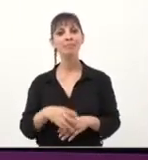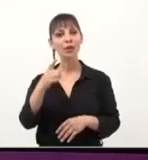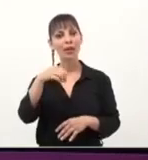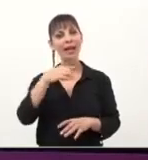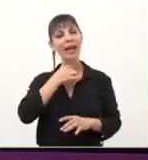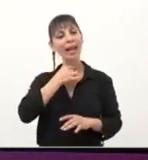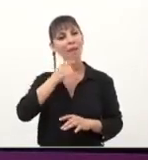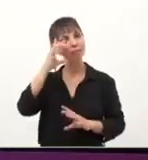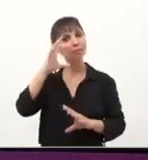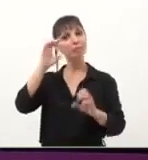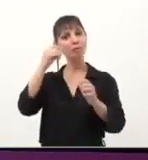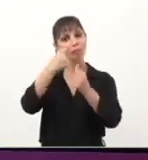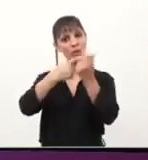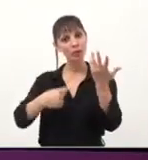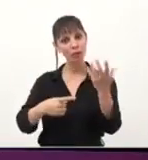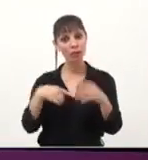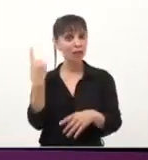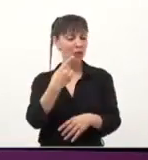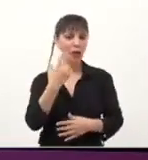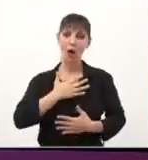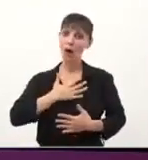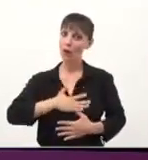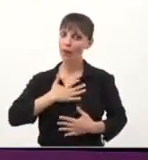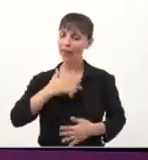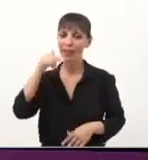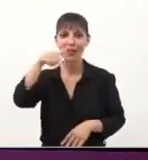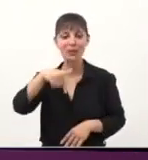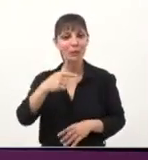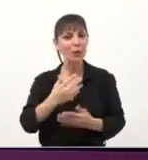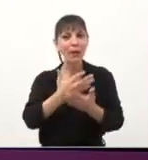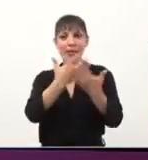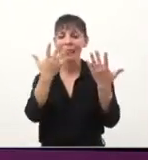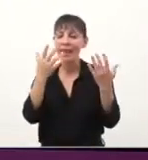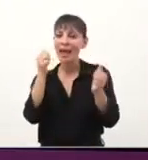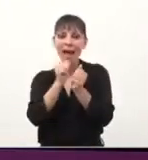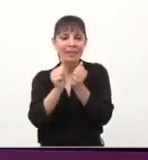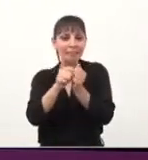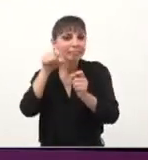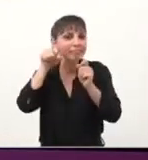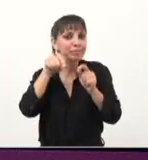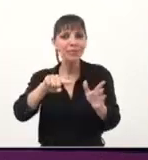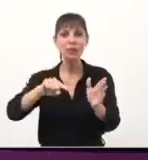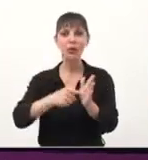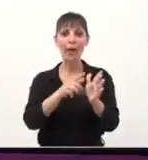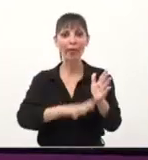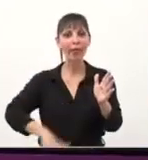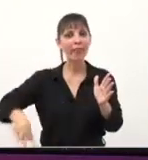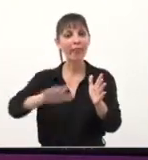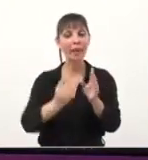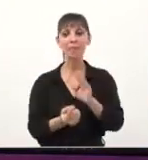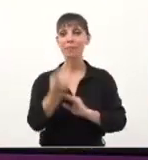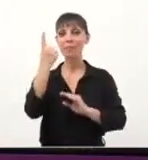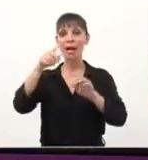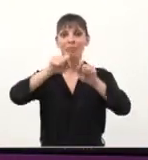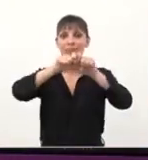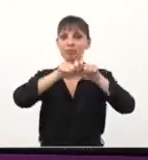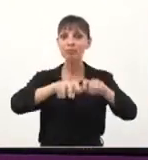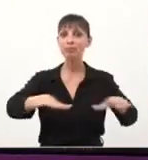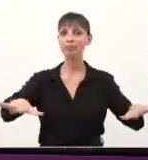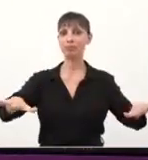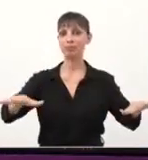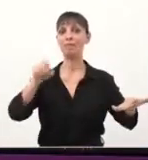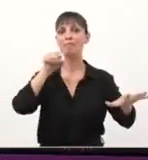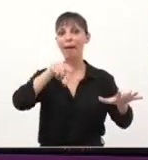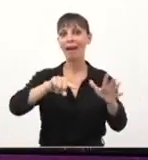recordarles varias cosas. Primero, que estamos todos muy contentos hoy porque es un día histórico para la ciudad de Buenos Aires. Esta es la primera transmisión para